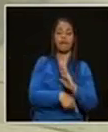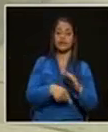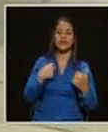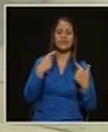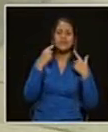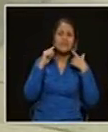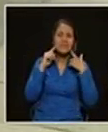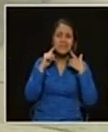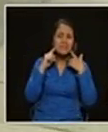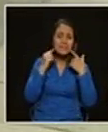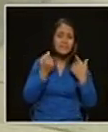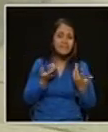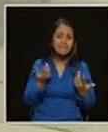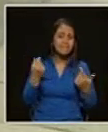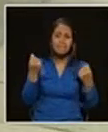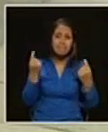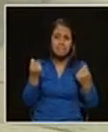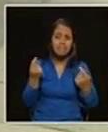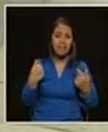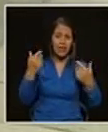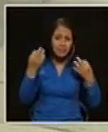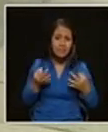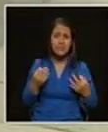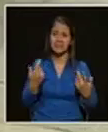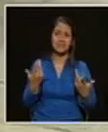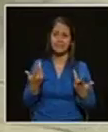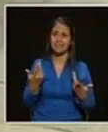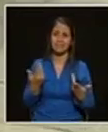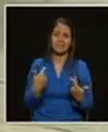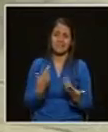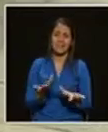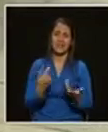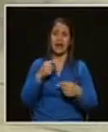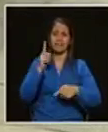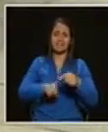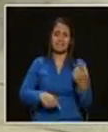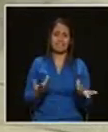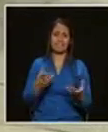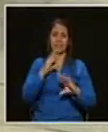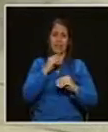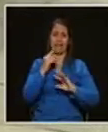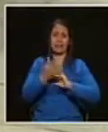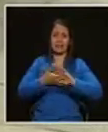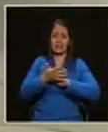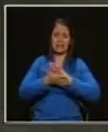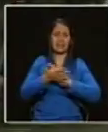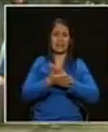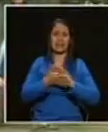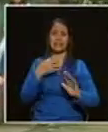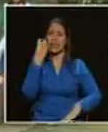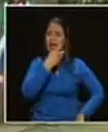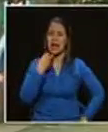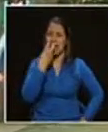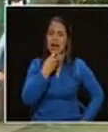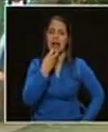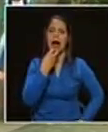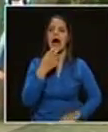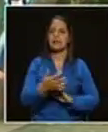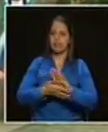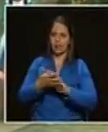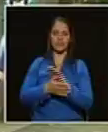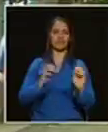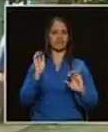restos auditivos, pero que no son funcionales en aras de la conversación en lenguaje oral. Con los